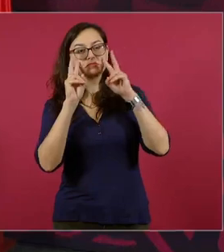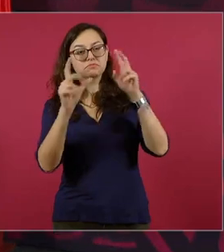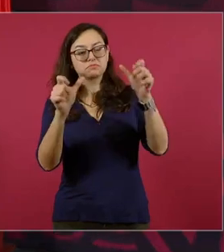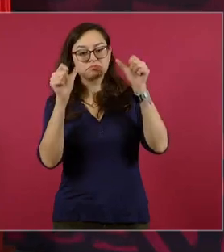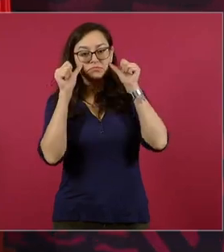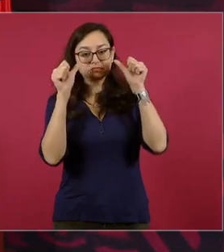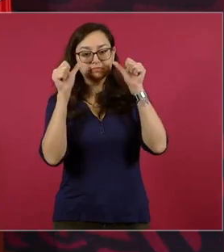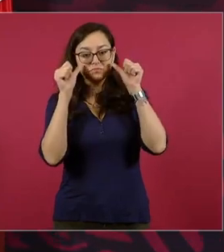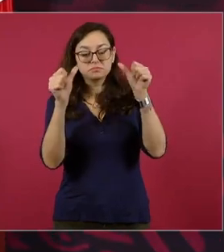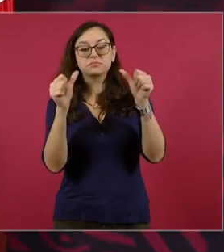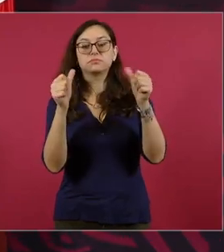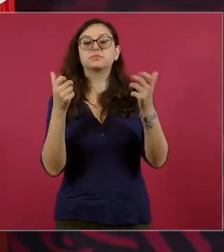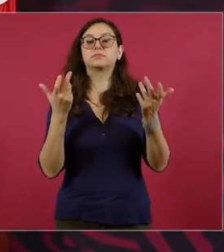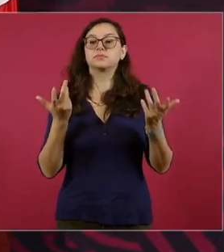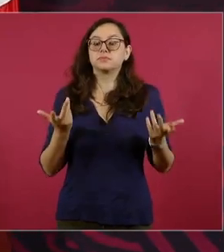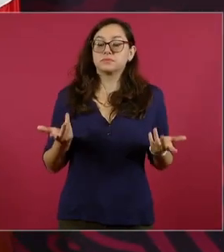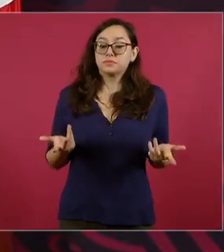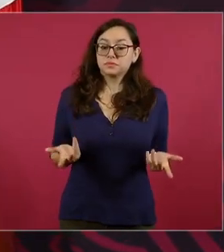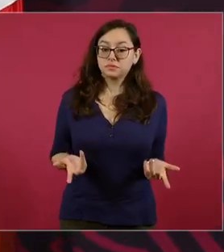Son